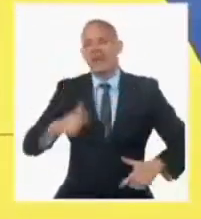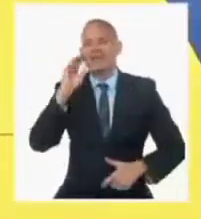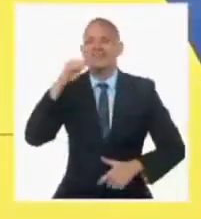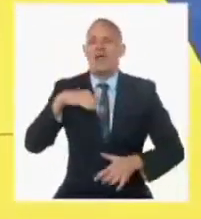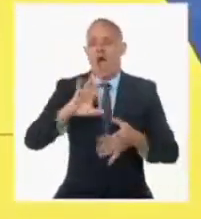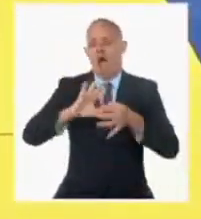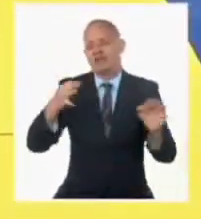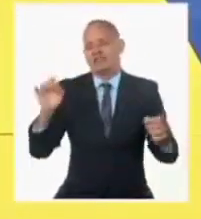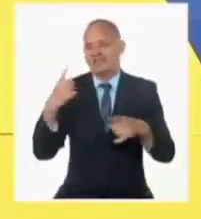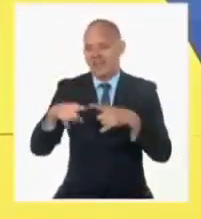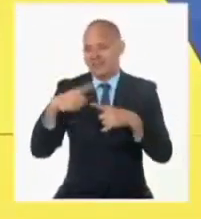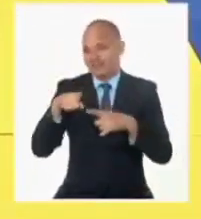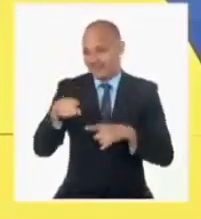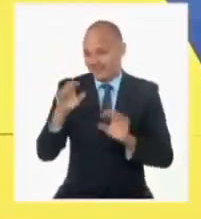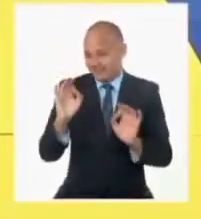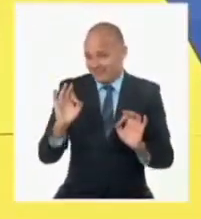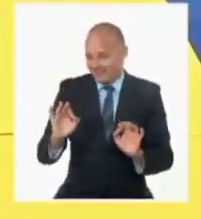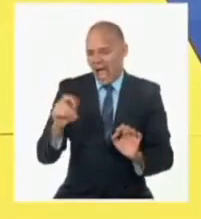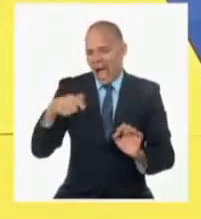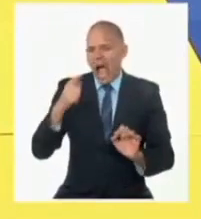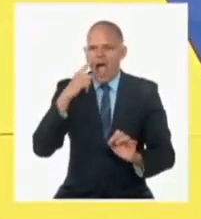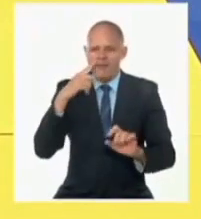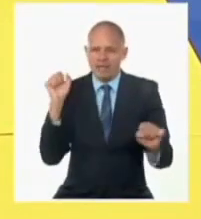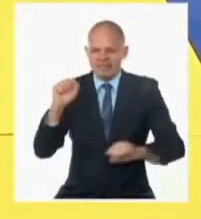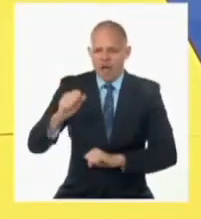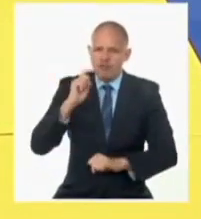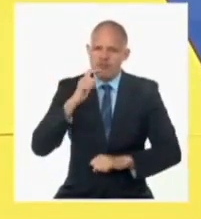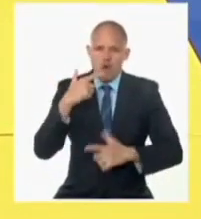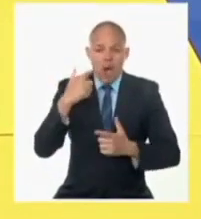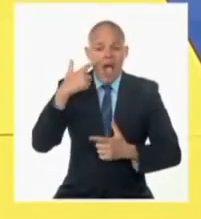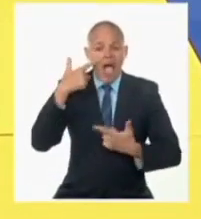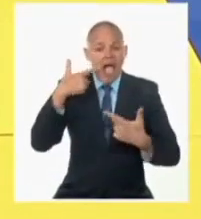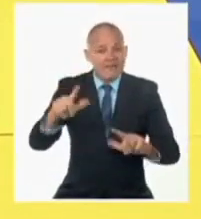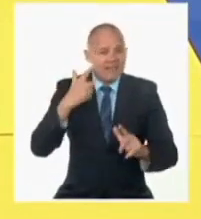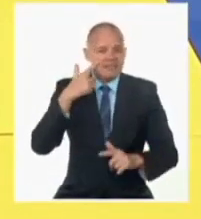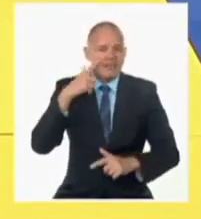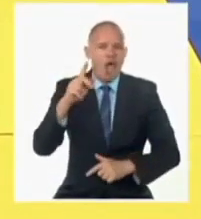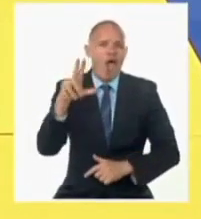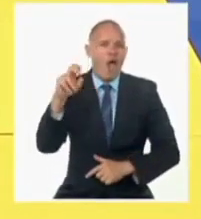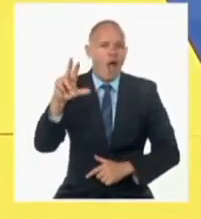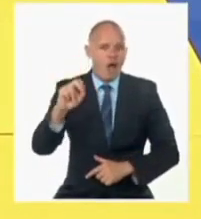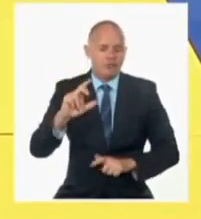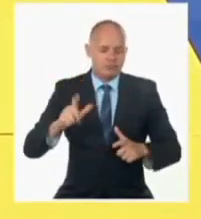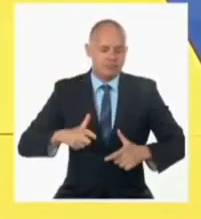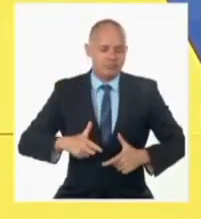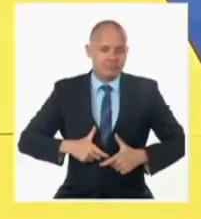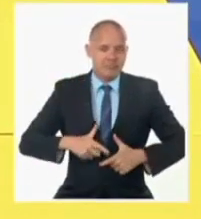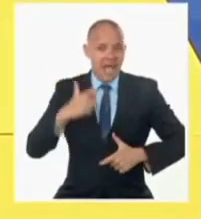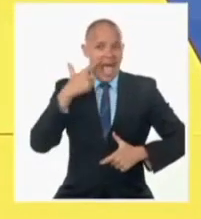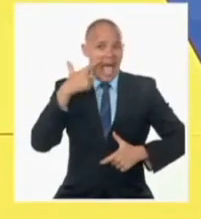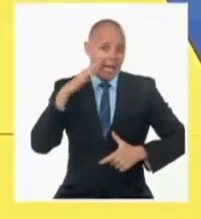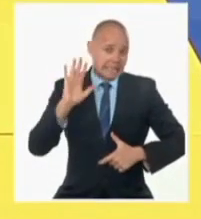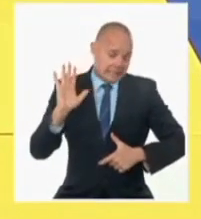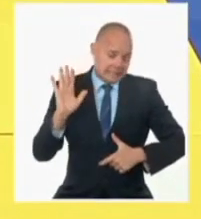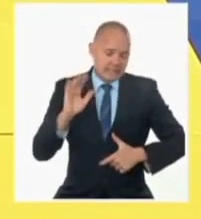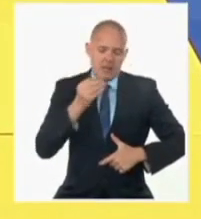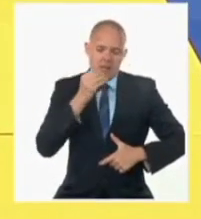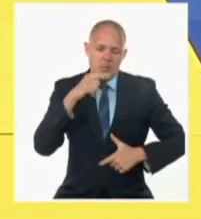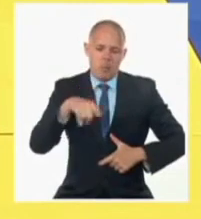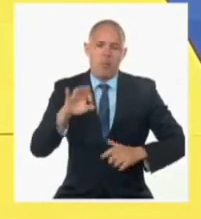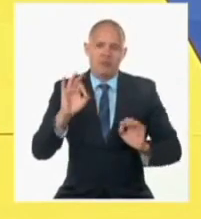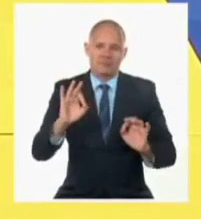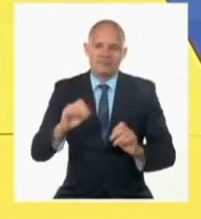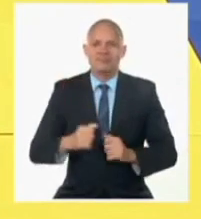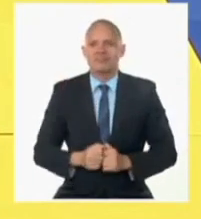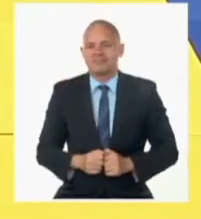mundial, Idalis Ortiz, buscando su medalla de oro y la tercera para nuestra delegación en esta jornada del judo,